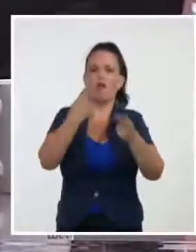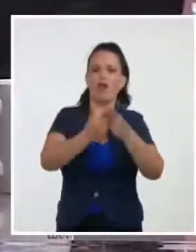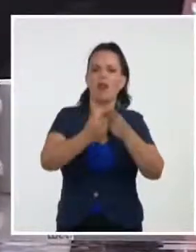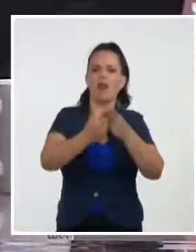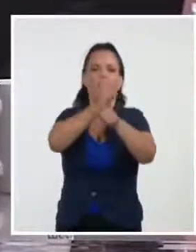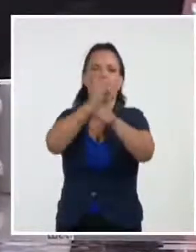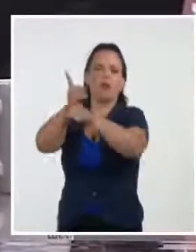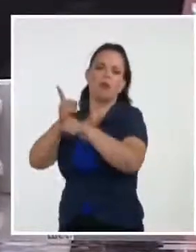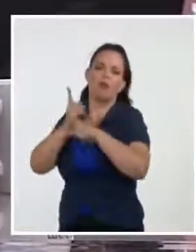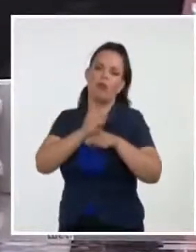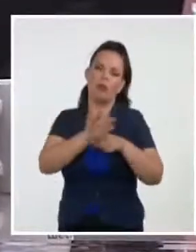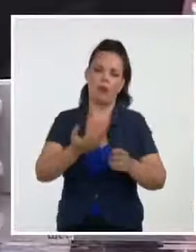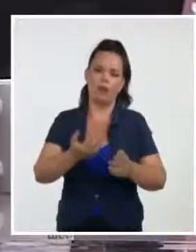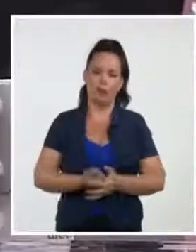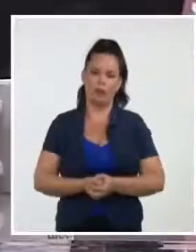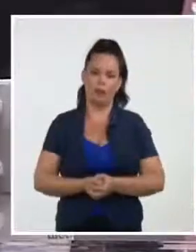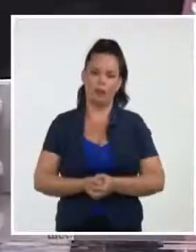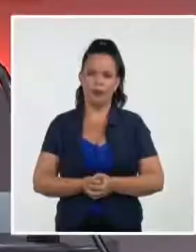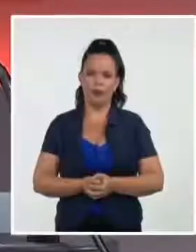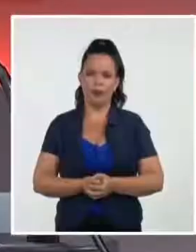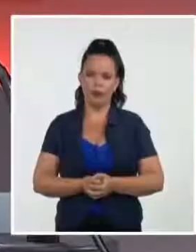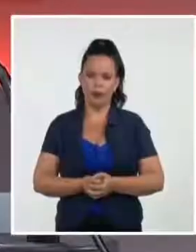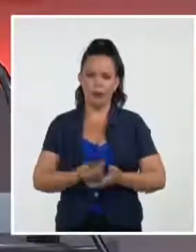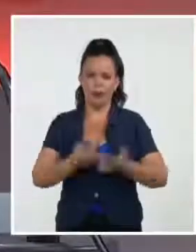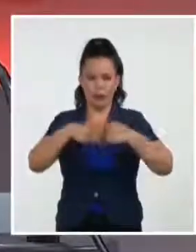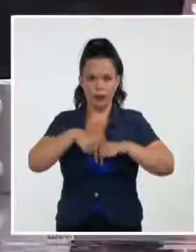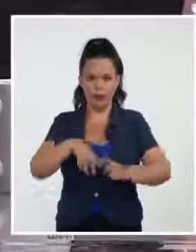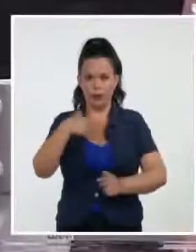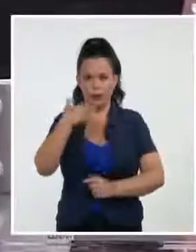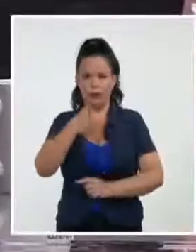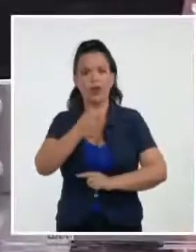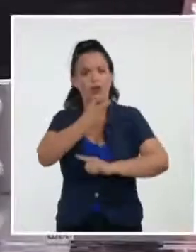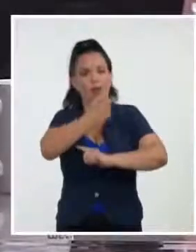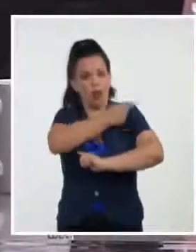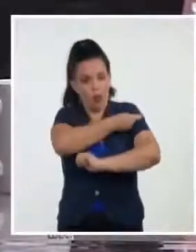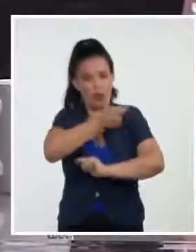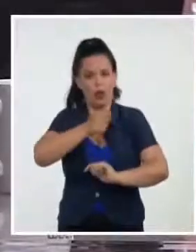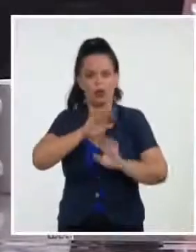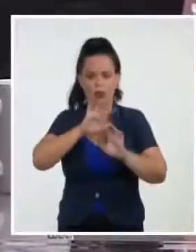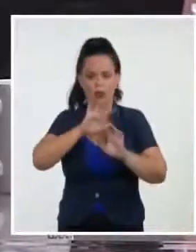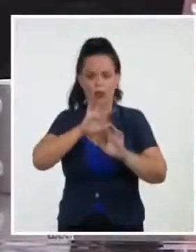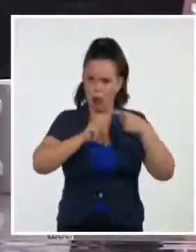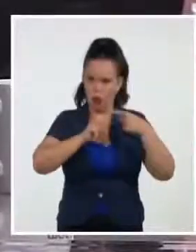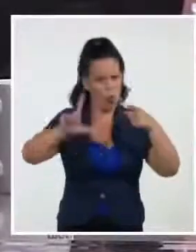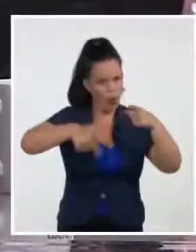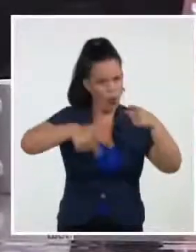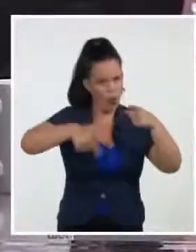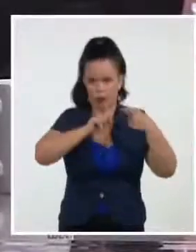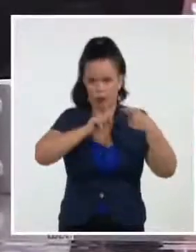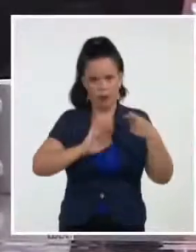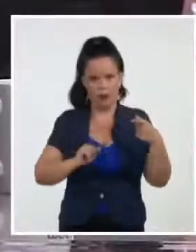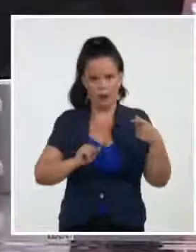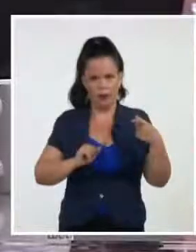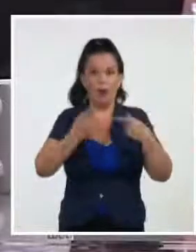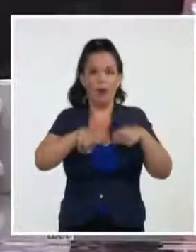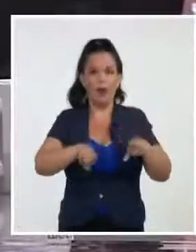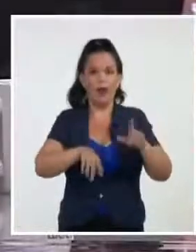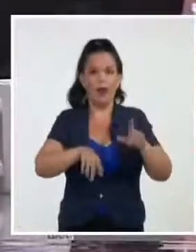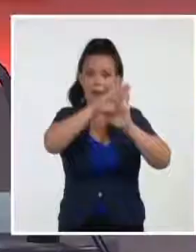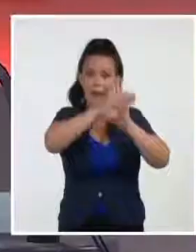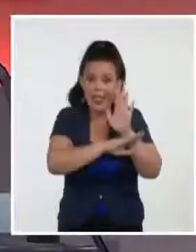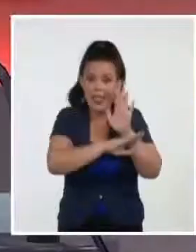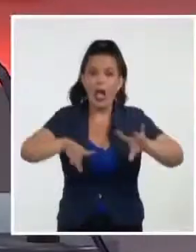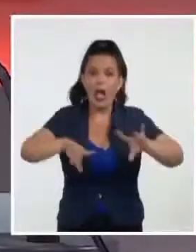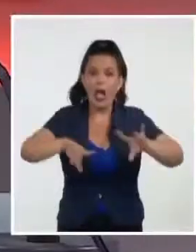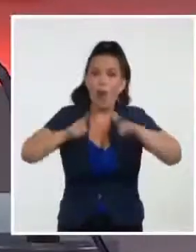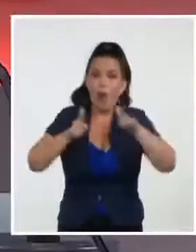incidiendo es la vacunación. Es la vacunación. Si a eso le añadimos la responsabilidad, entonces va a ser más rápido esa bajada de la curva, ¿no? Porque